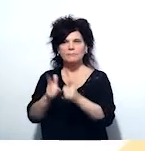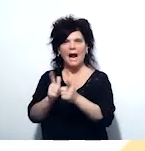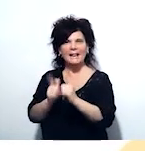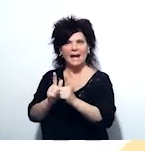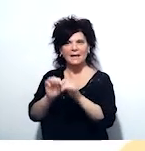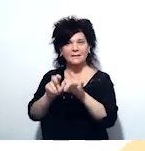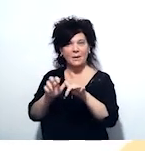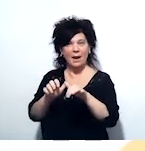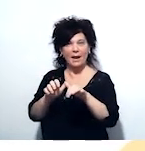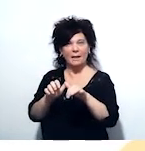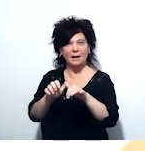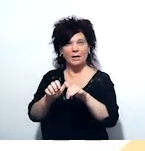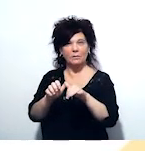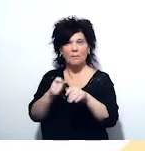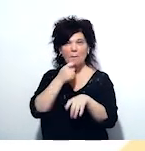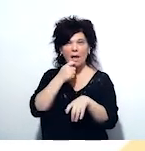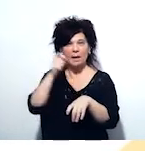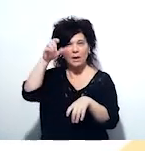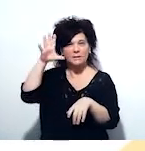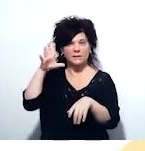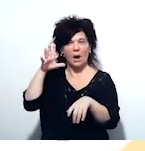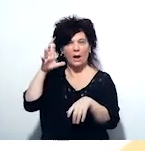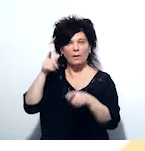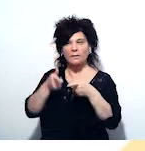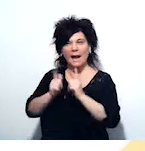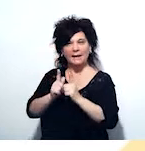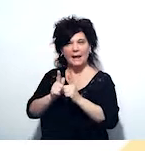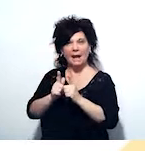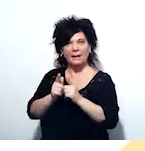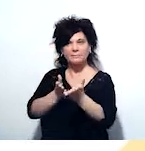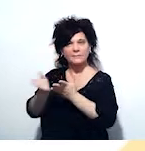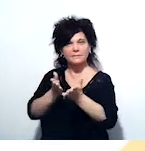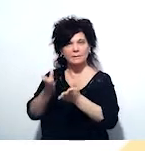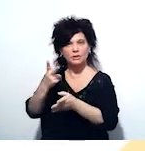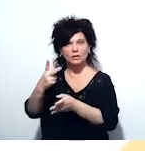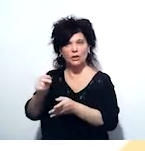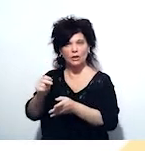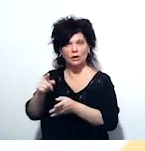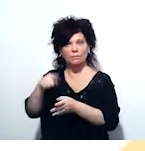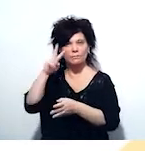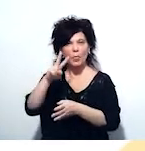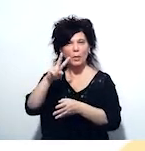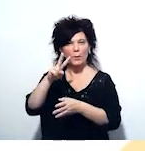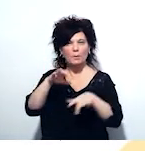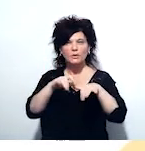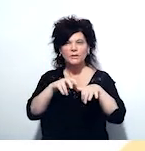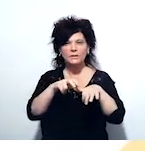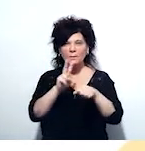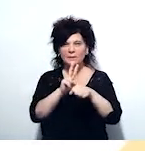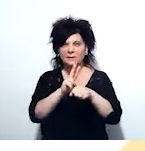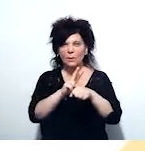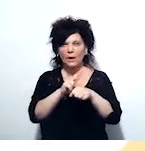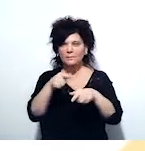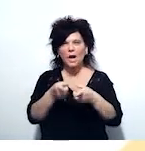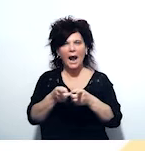cibernéticos, como les dije, el ataque de denegación de servicios, ¿se acuerdan que lo vimos hace rato cuando vimos ciberseguridad? Bueno, esos